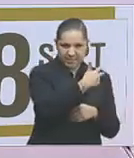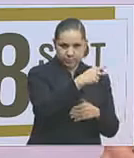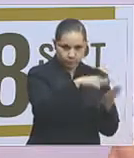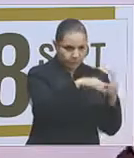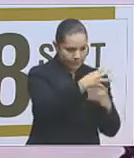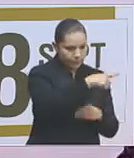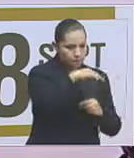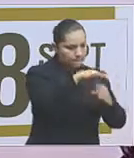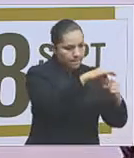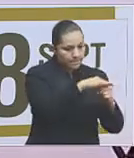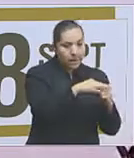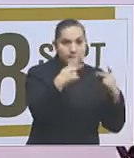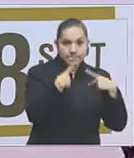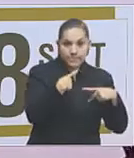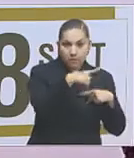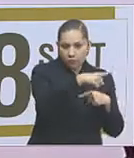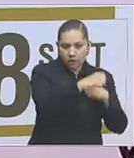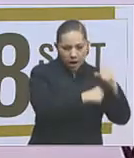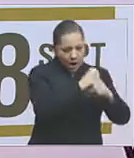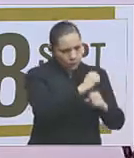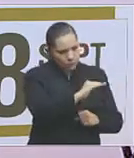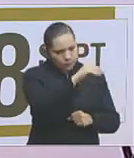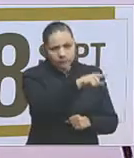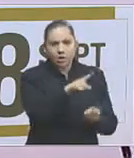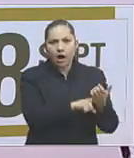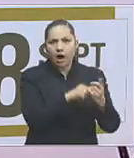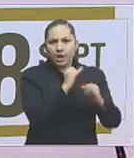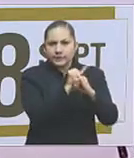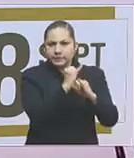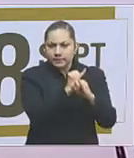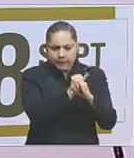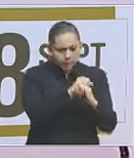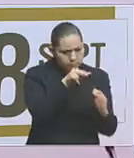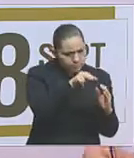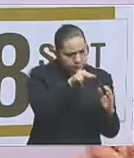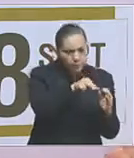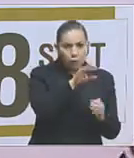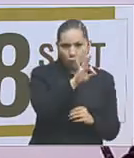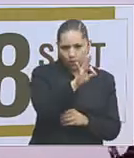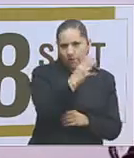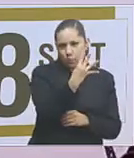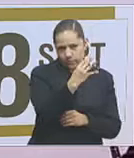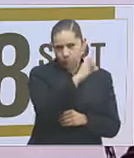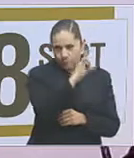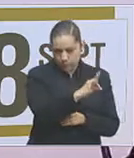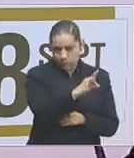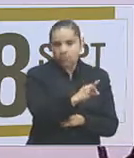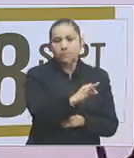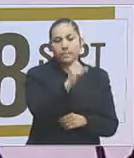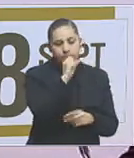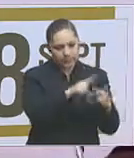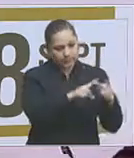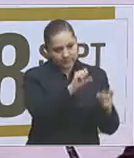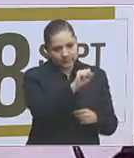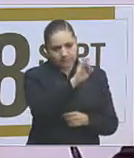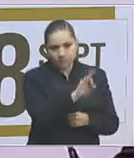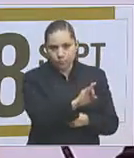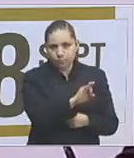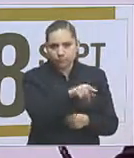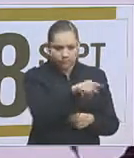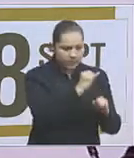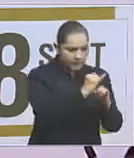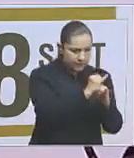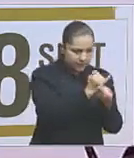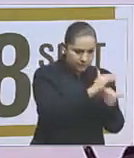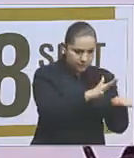consumieron noticias en internet en un 44% y 60% respectivamente los porcentajes de